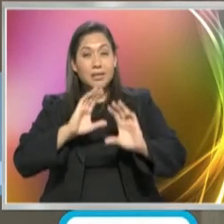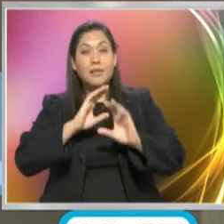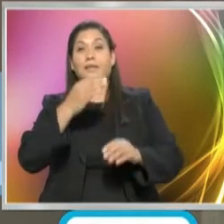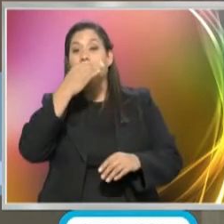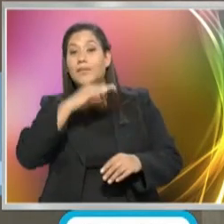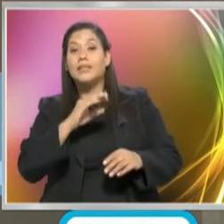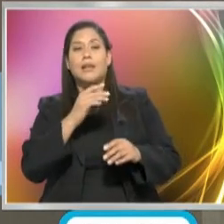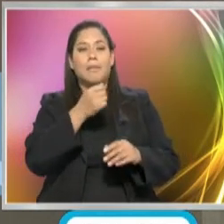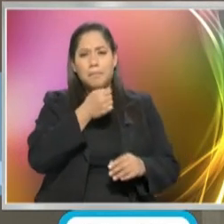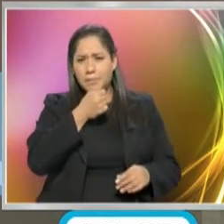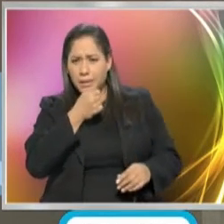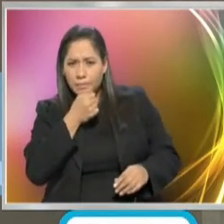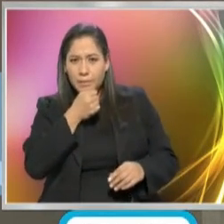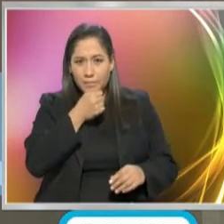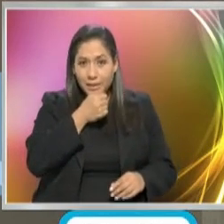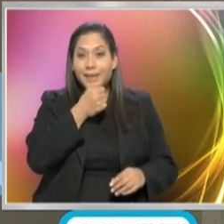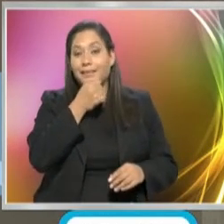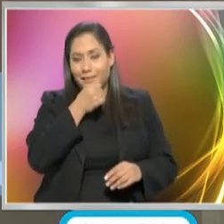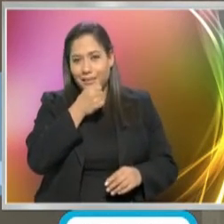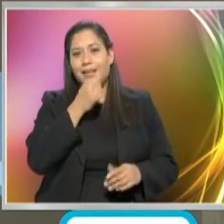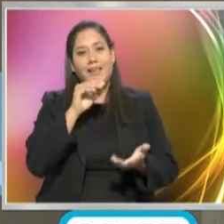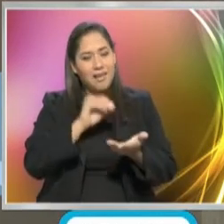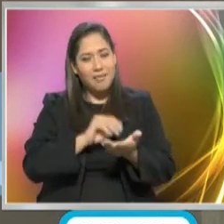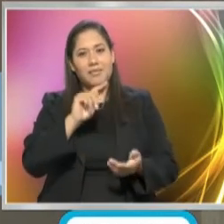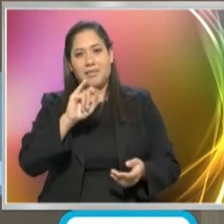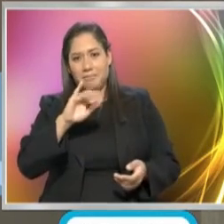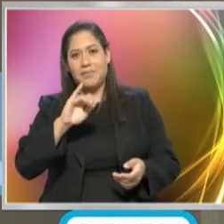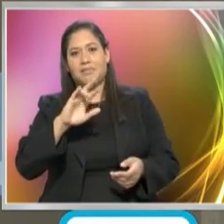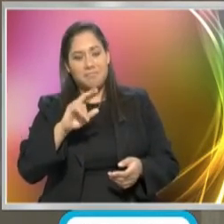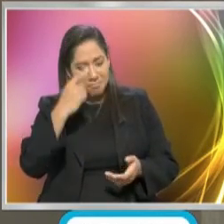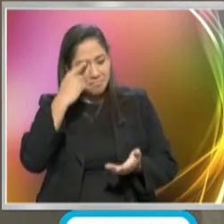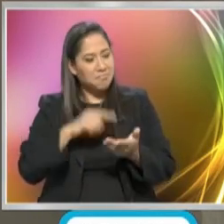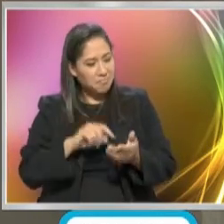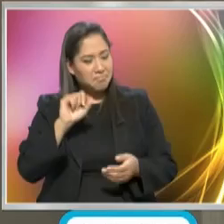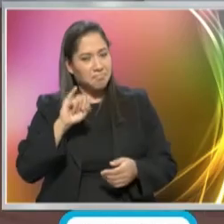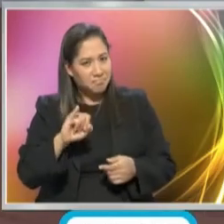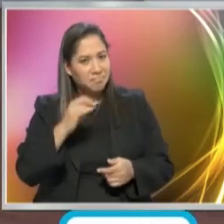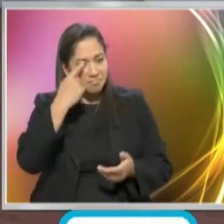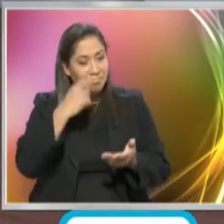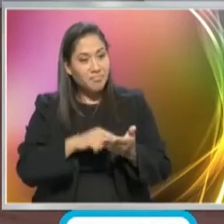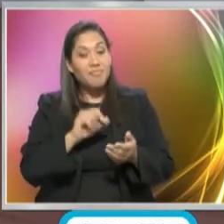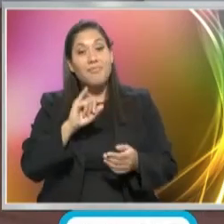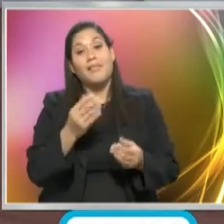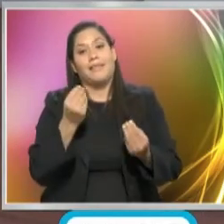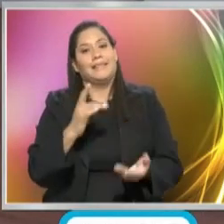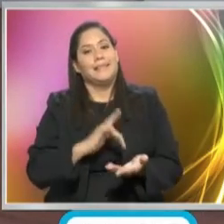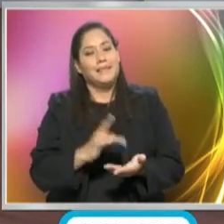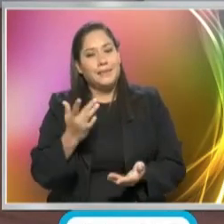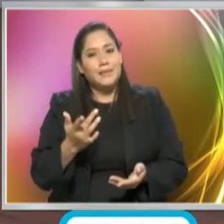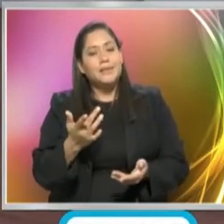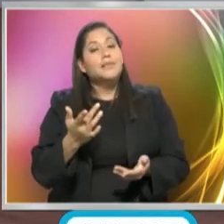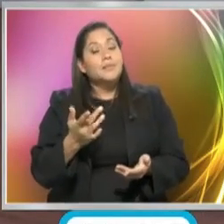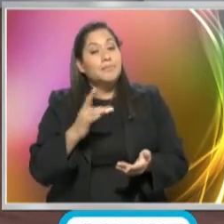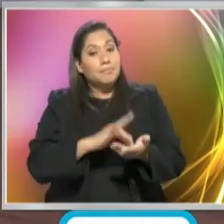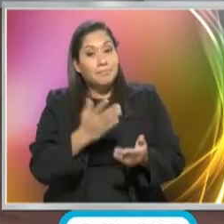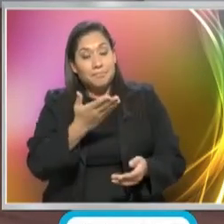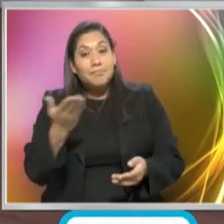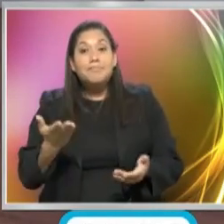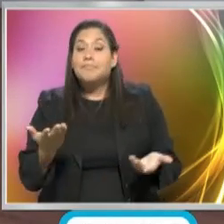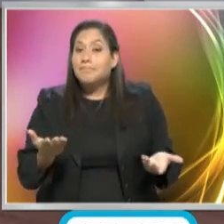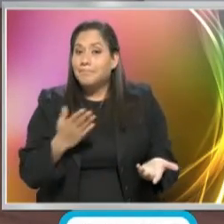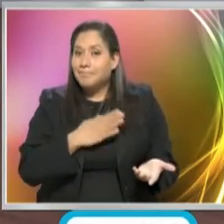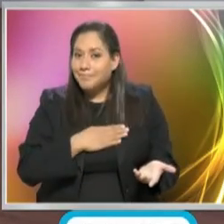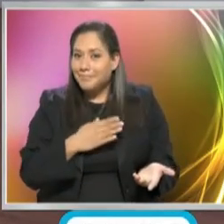fiestas de karaoke siguen siendo Timbiriche. Sí lo creo. En realidad sí lo creo. Pues muchísimas gracias. No, gracias a ustedes.